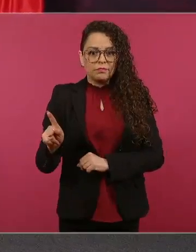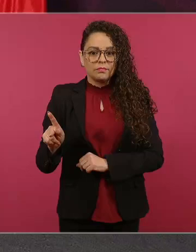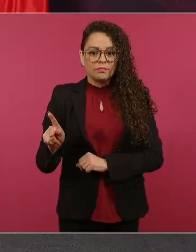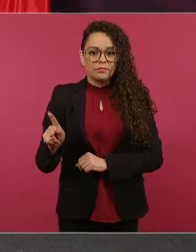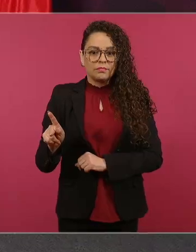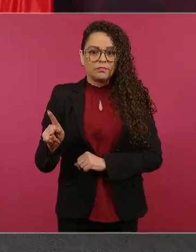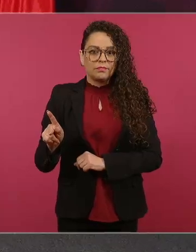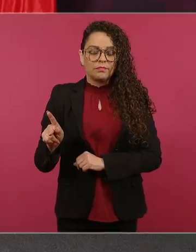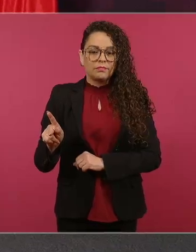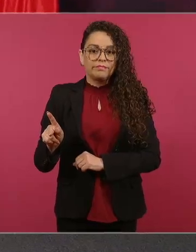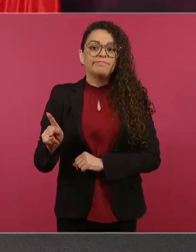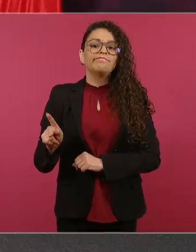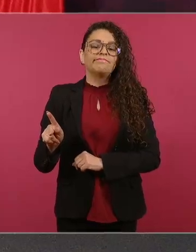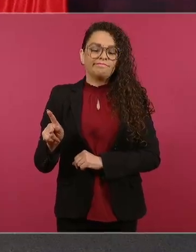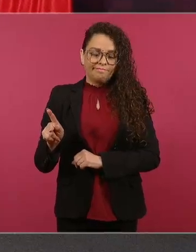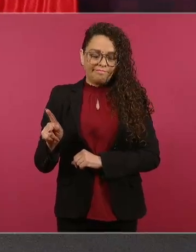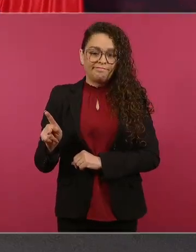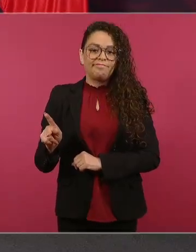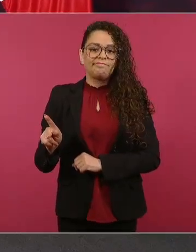están cerrados,